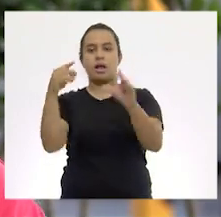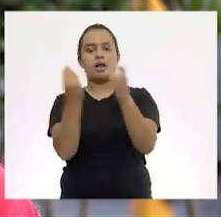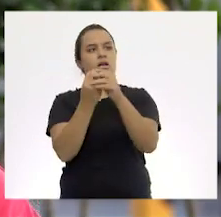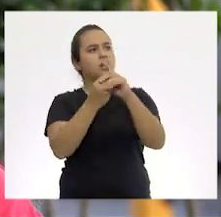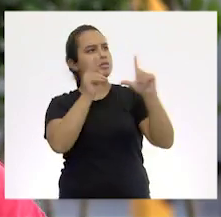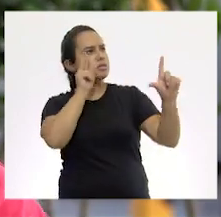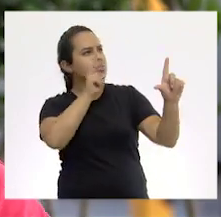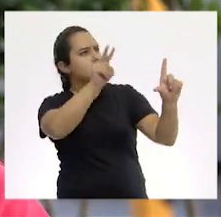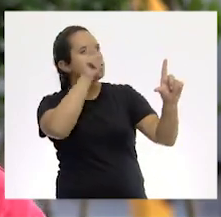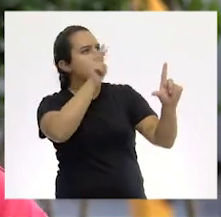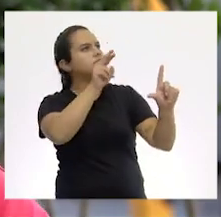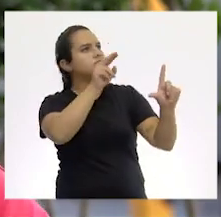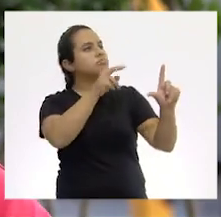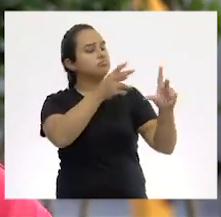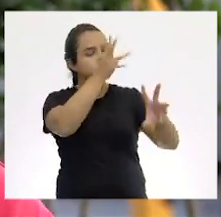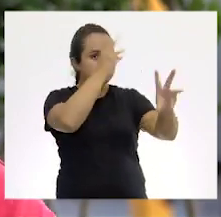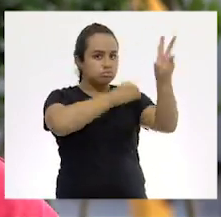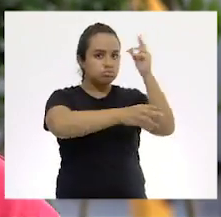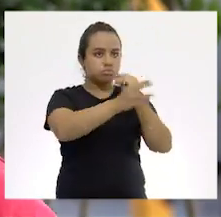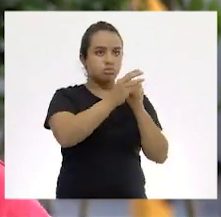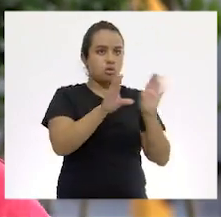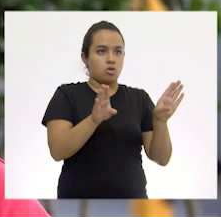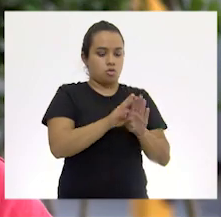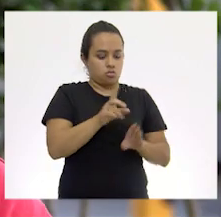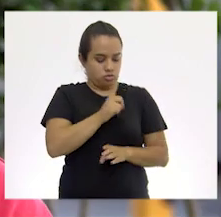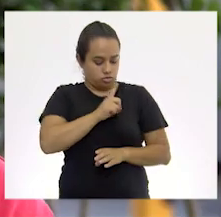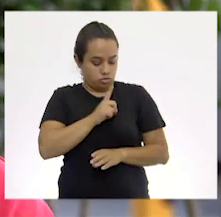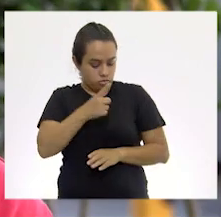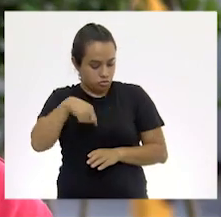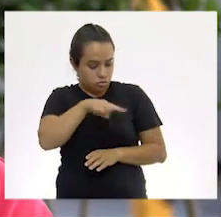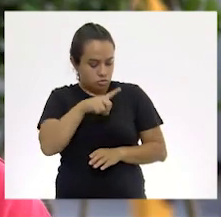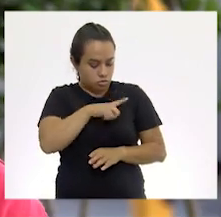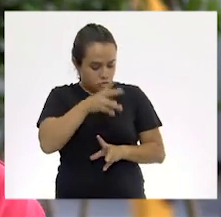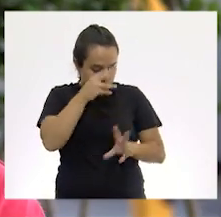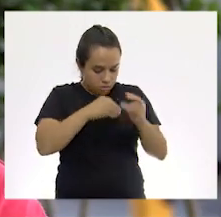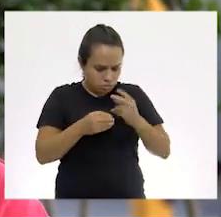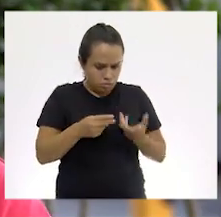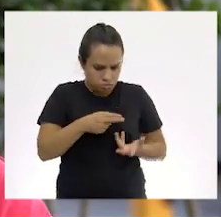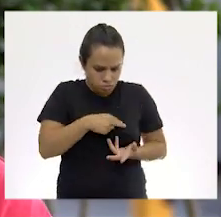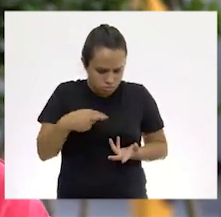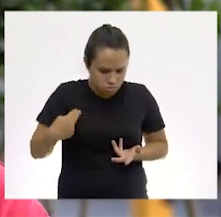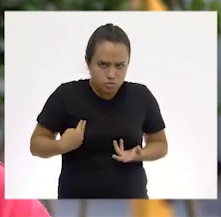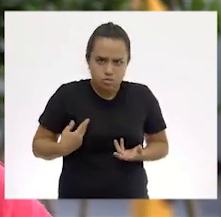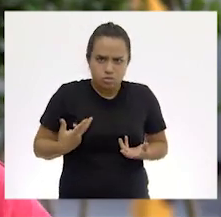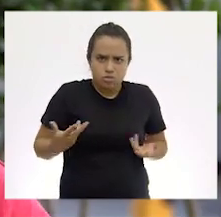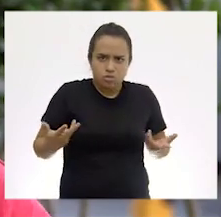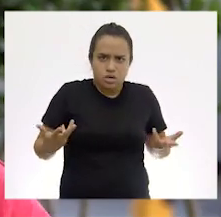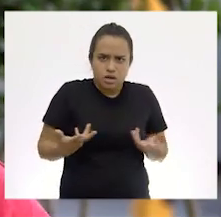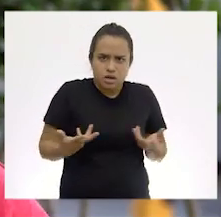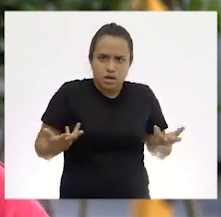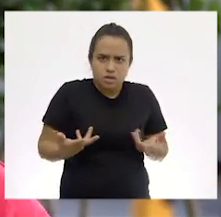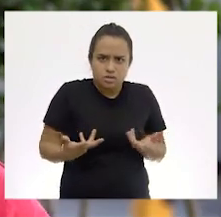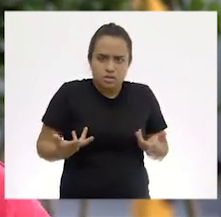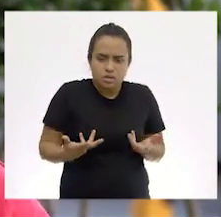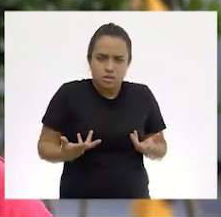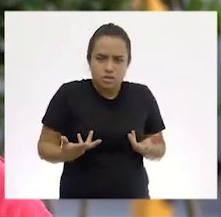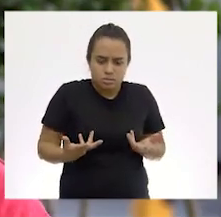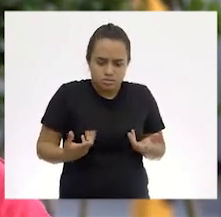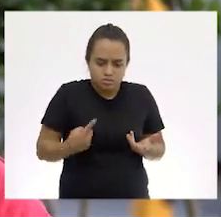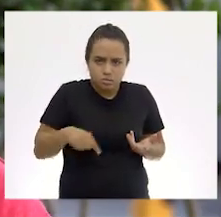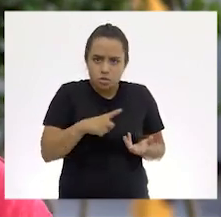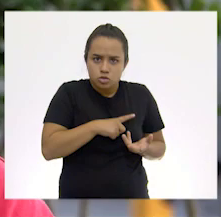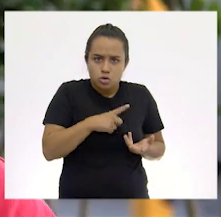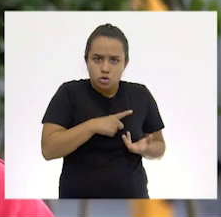a aprender, autoaprender nosotros, a ser didácticos en aprender